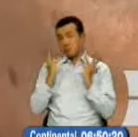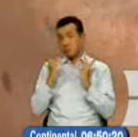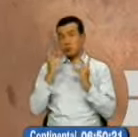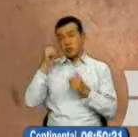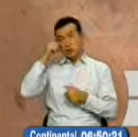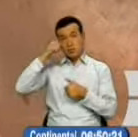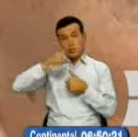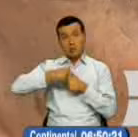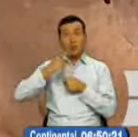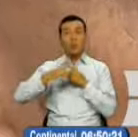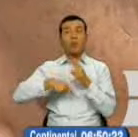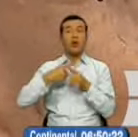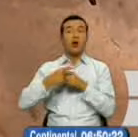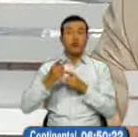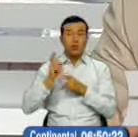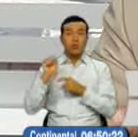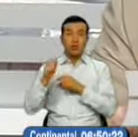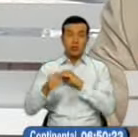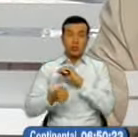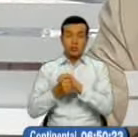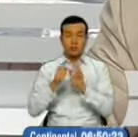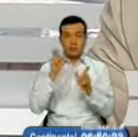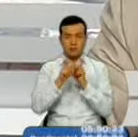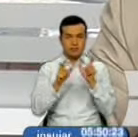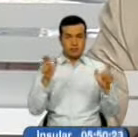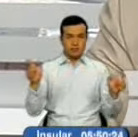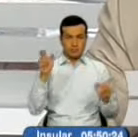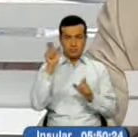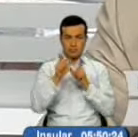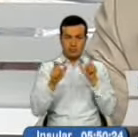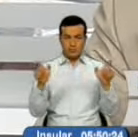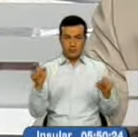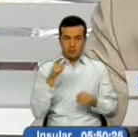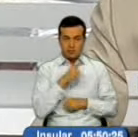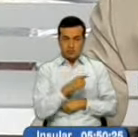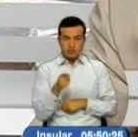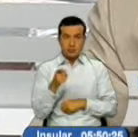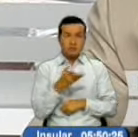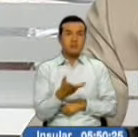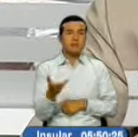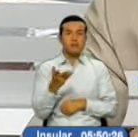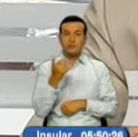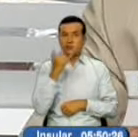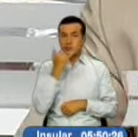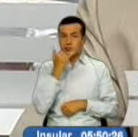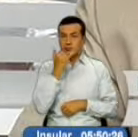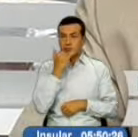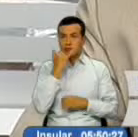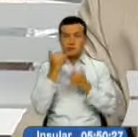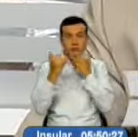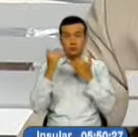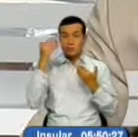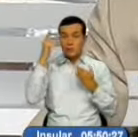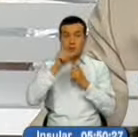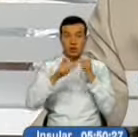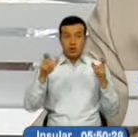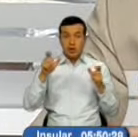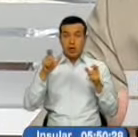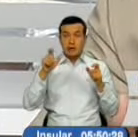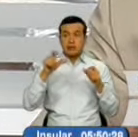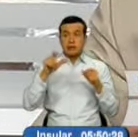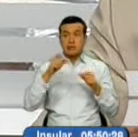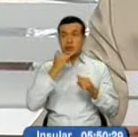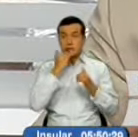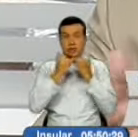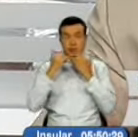recuerda cuándo se debe conceder un asilo. Aquellas personas que cometieron delitos políticos o